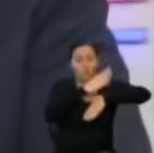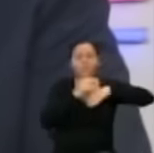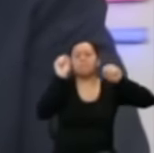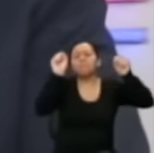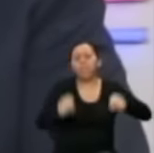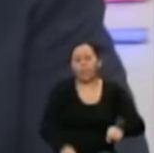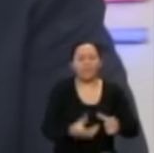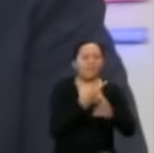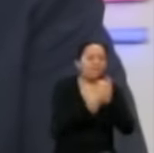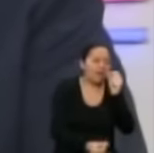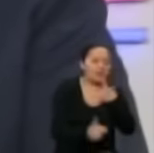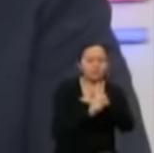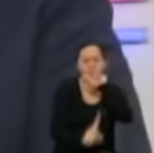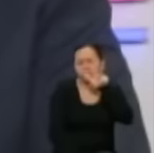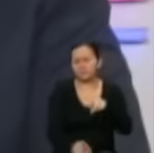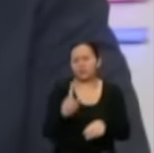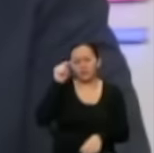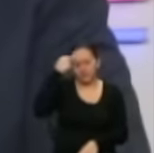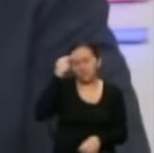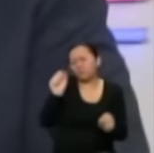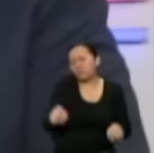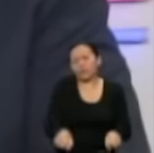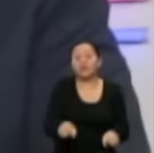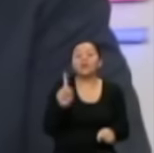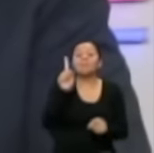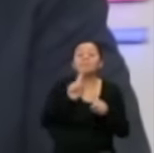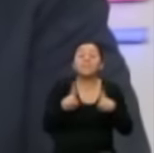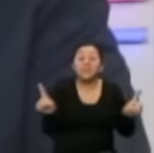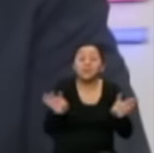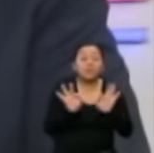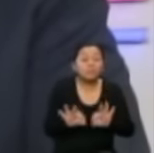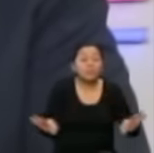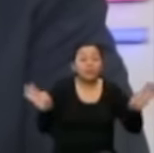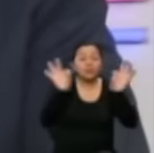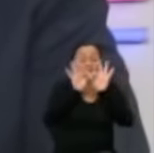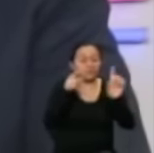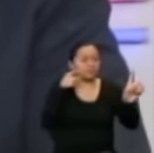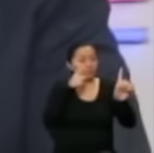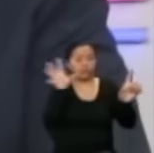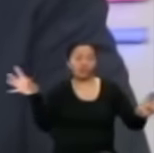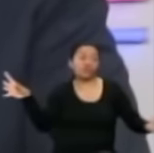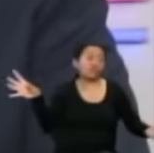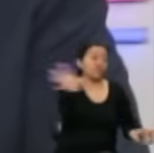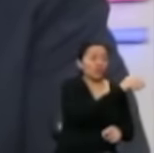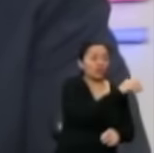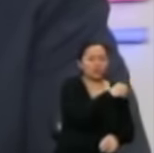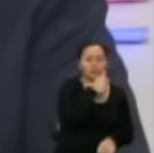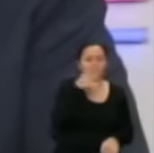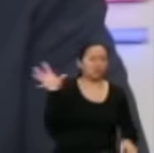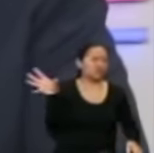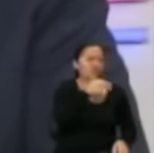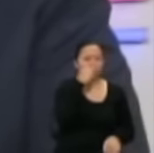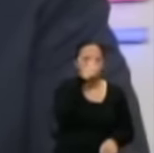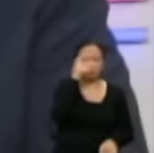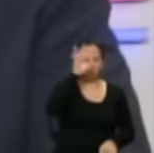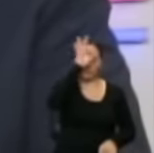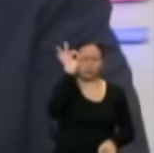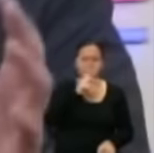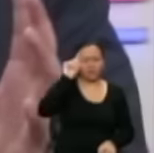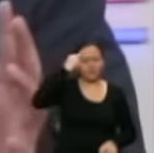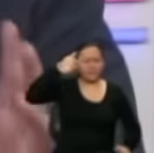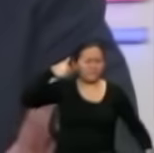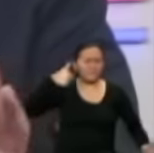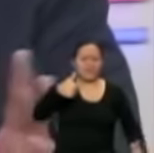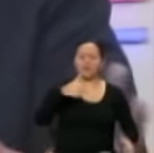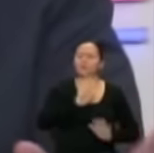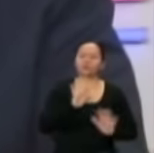casi cualquier país en el mundo. Es importante que esto se tenga en cuenta. Es realmente una situación extraordinaria la que está ocurriendo luego